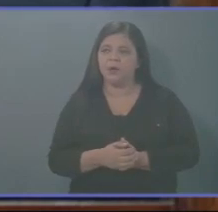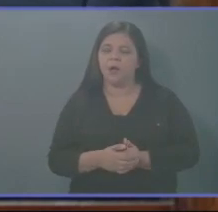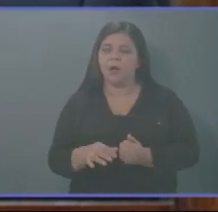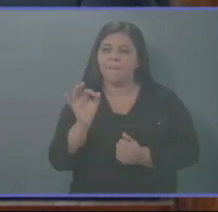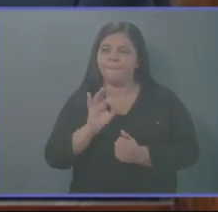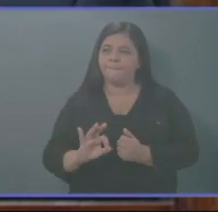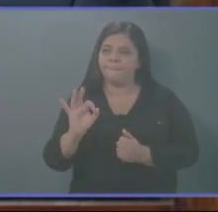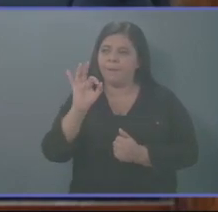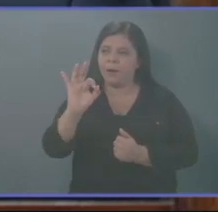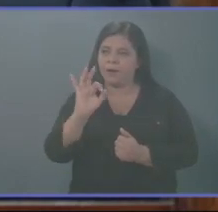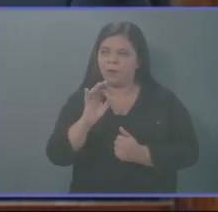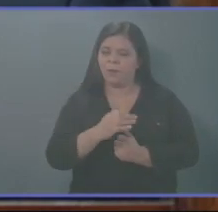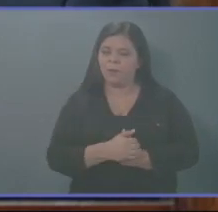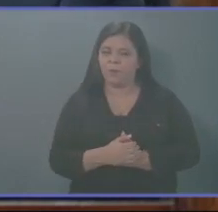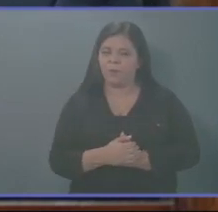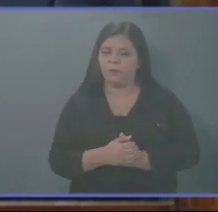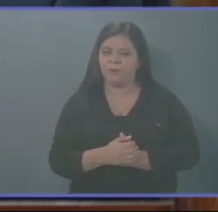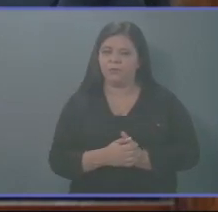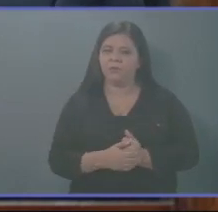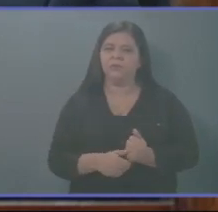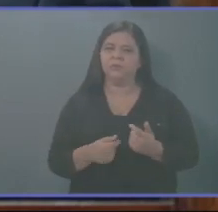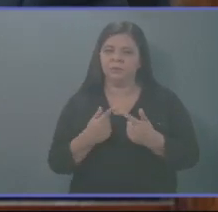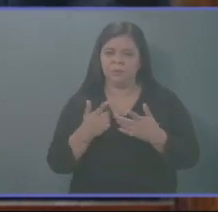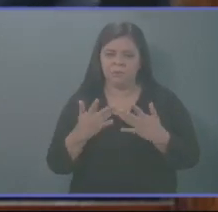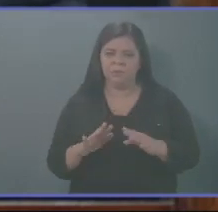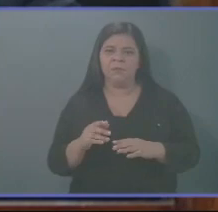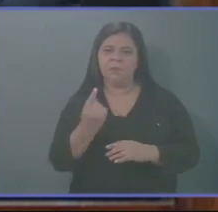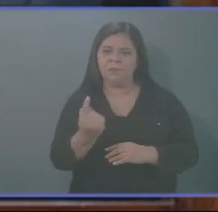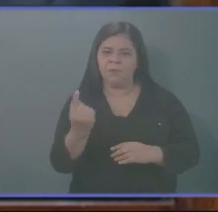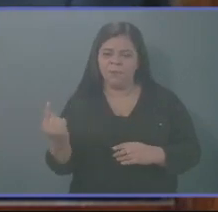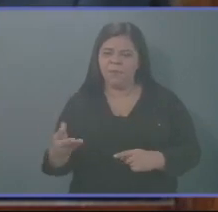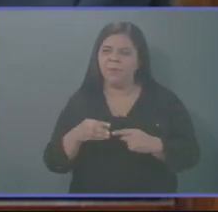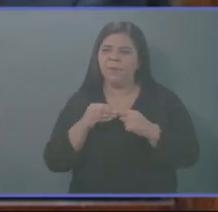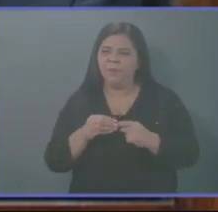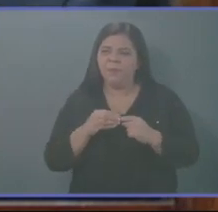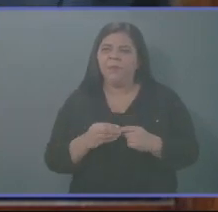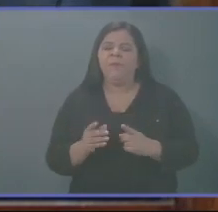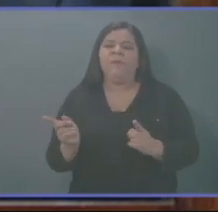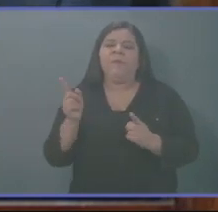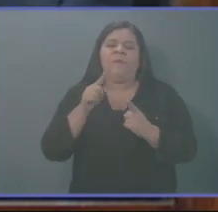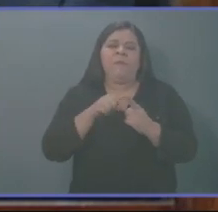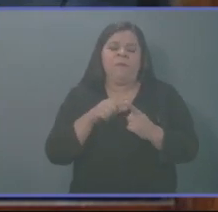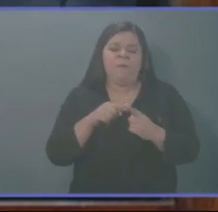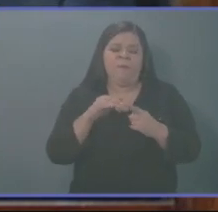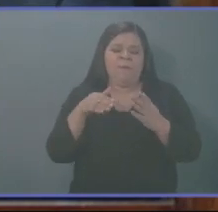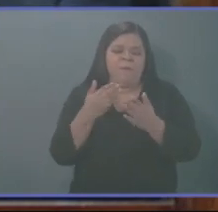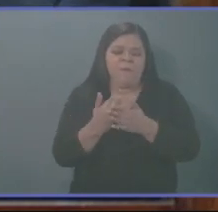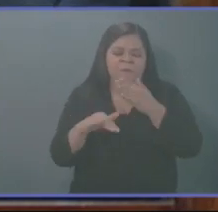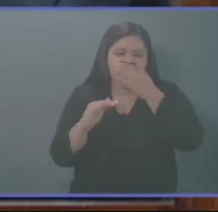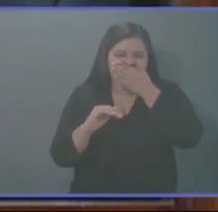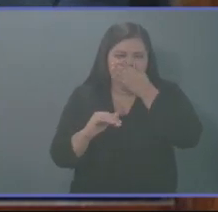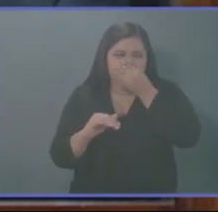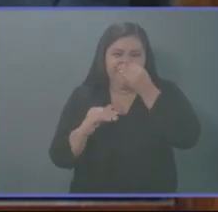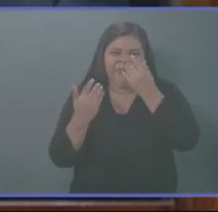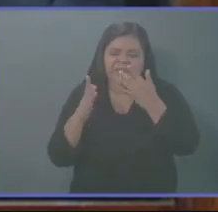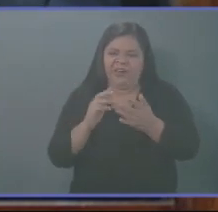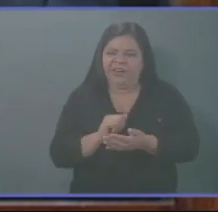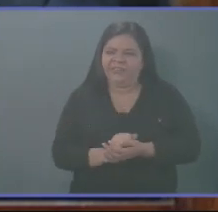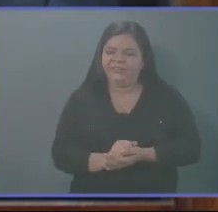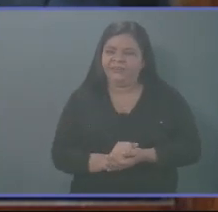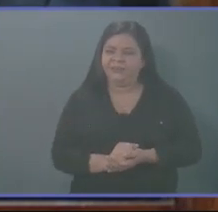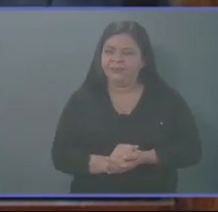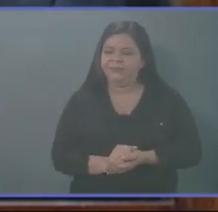mejora que experimenta la persona específica gracias a algo que se le hace